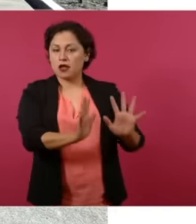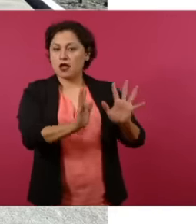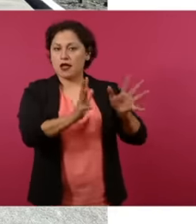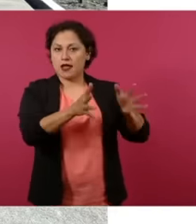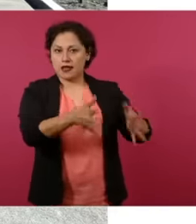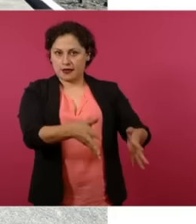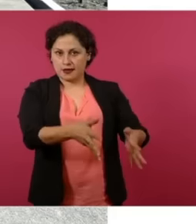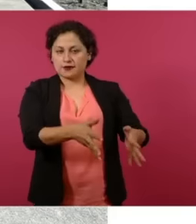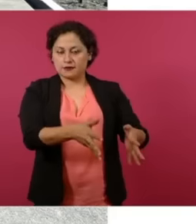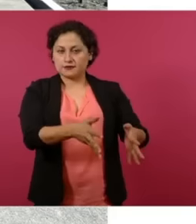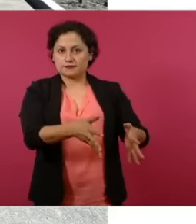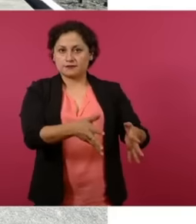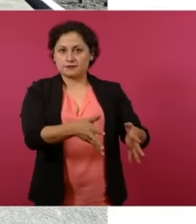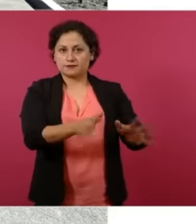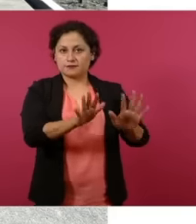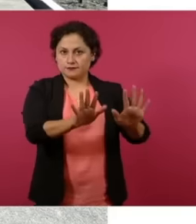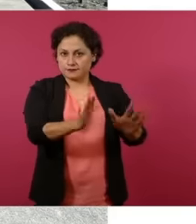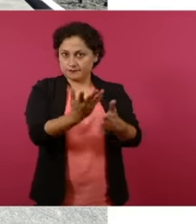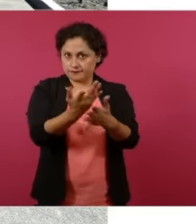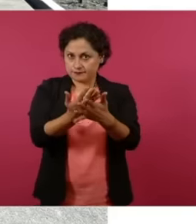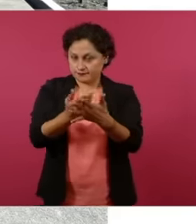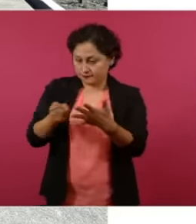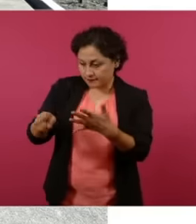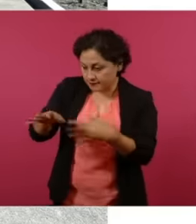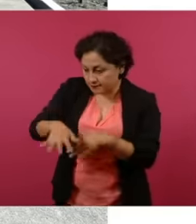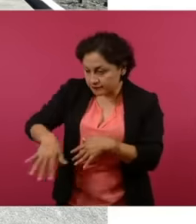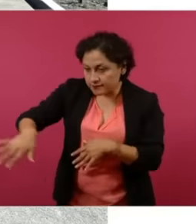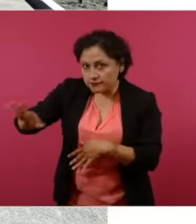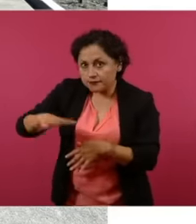se rescatara a los mineros.